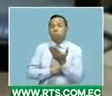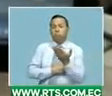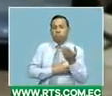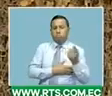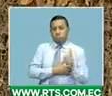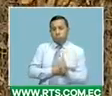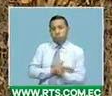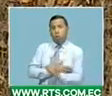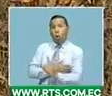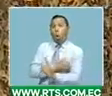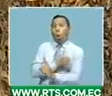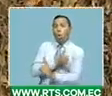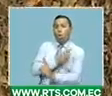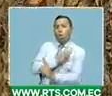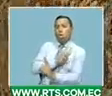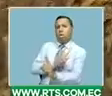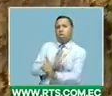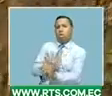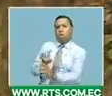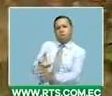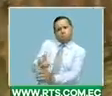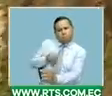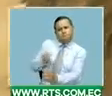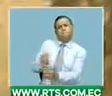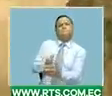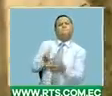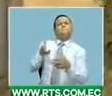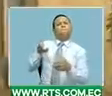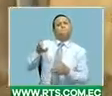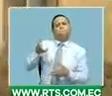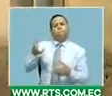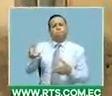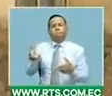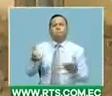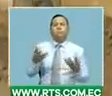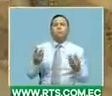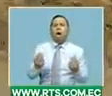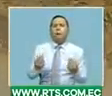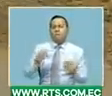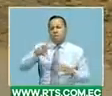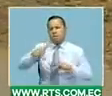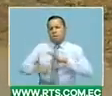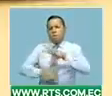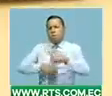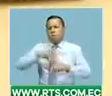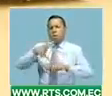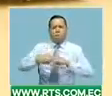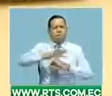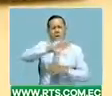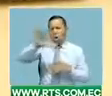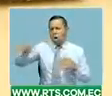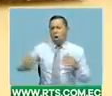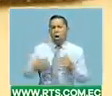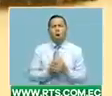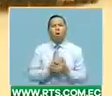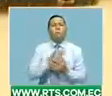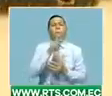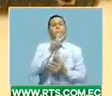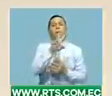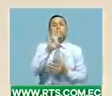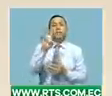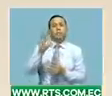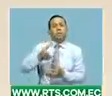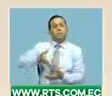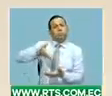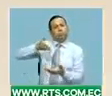sabían dónde se encontraba el rastrillo, el cual vaciaron en un 2x3. Es así que se llevaron 27 repetidoras,